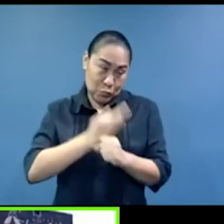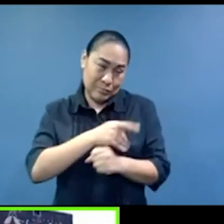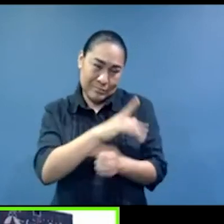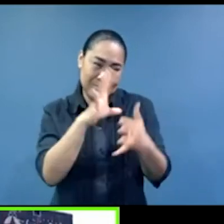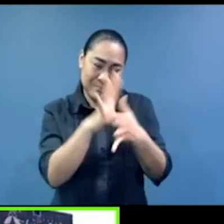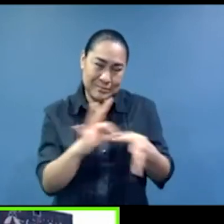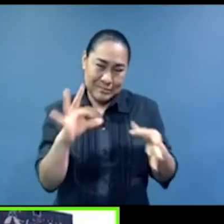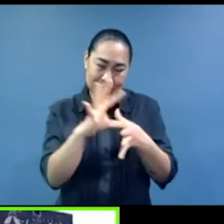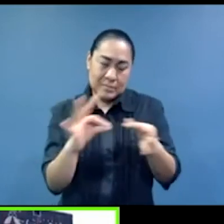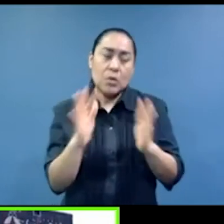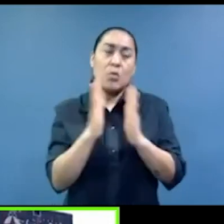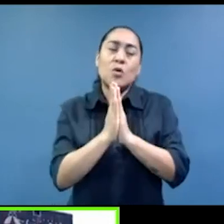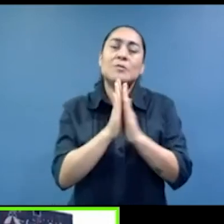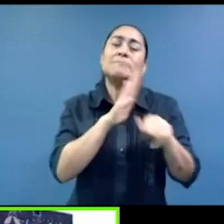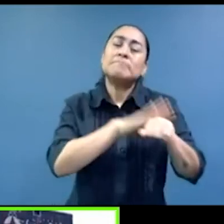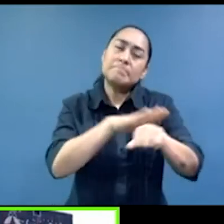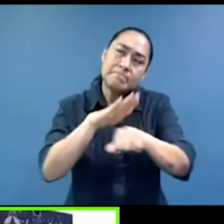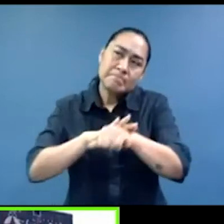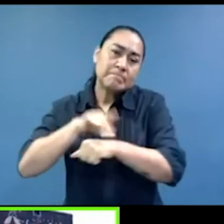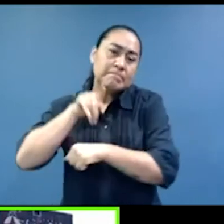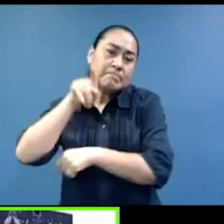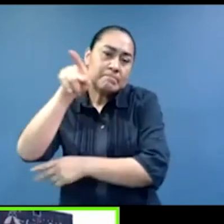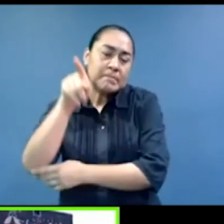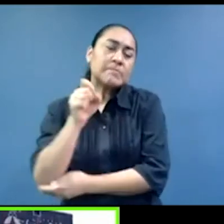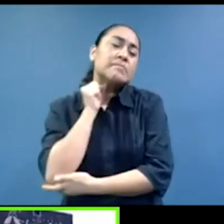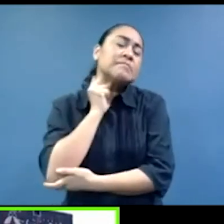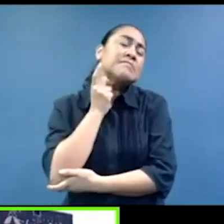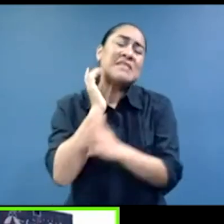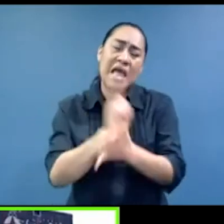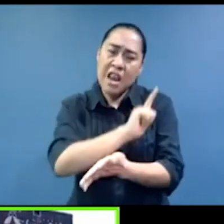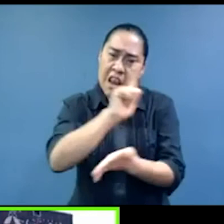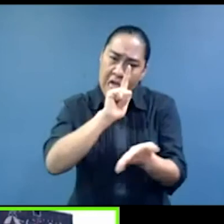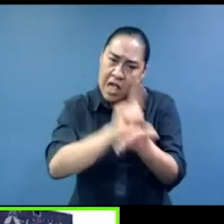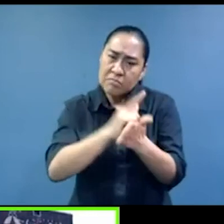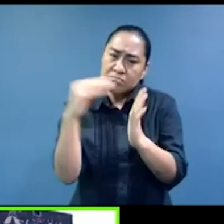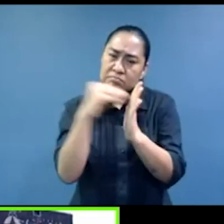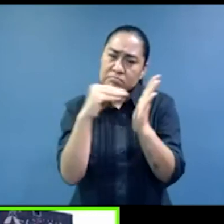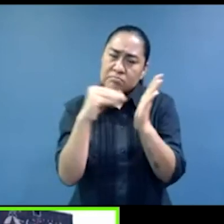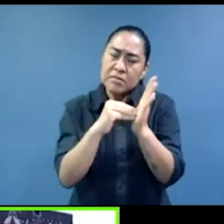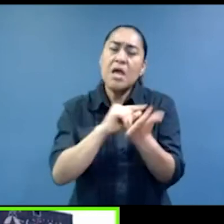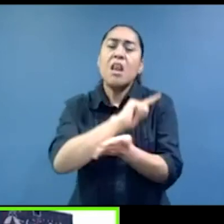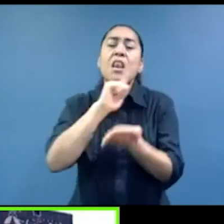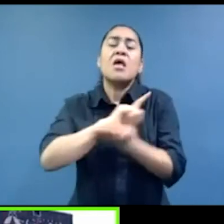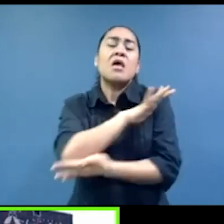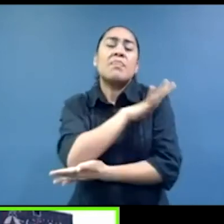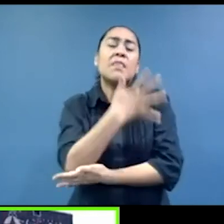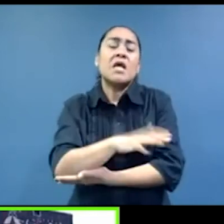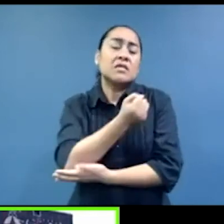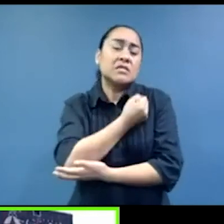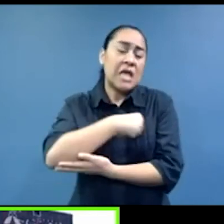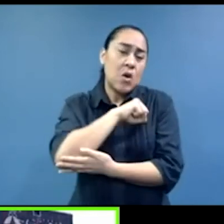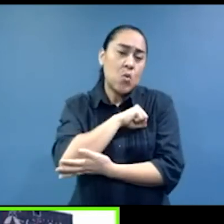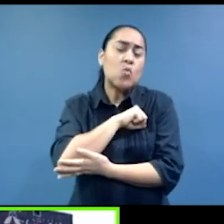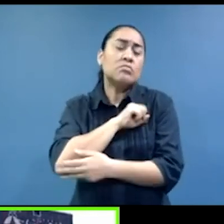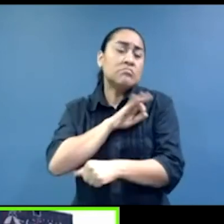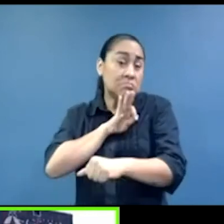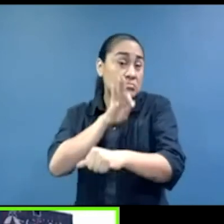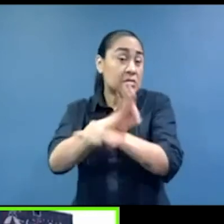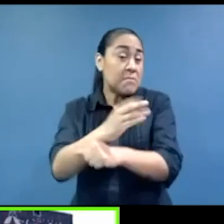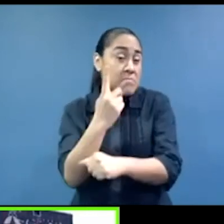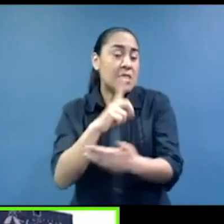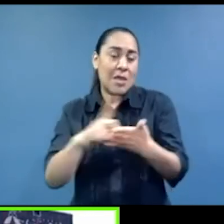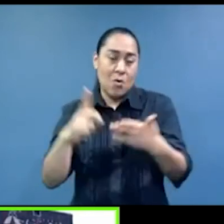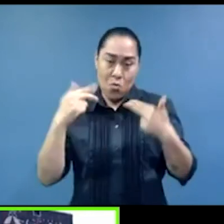que exhorta al Congreso de la Unión a reformar la Ley General de Salud bajo los estándares de derechos humanos